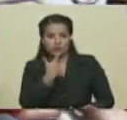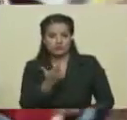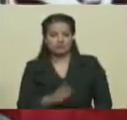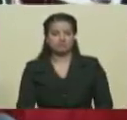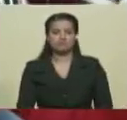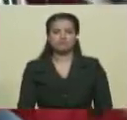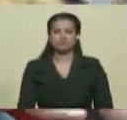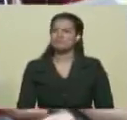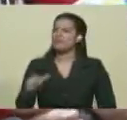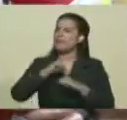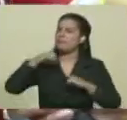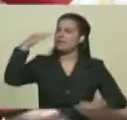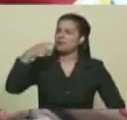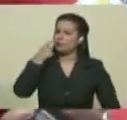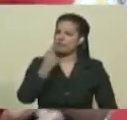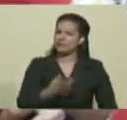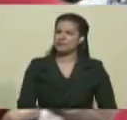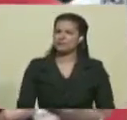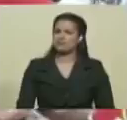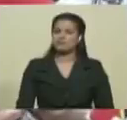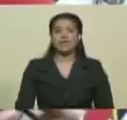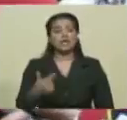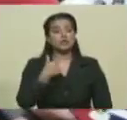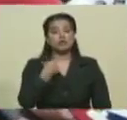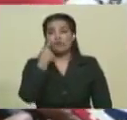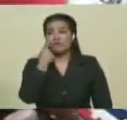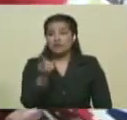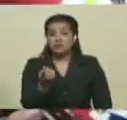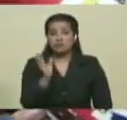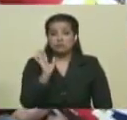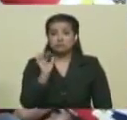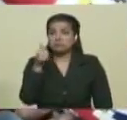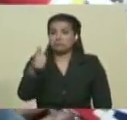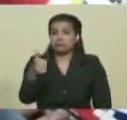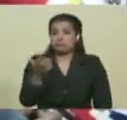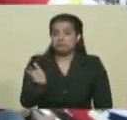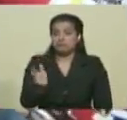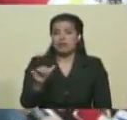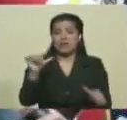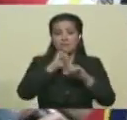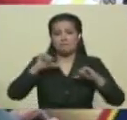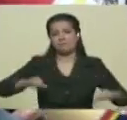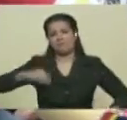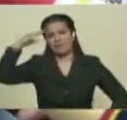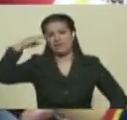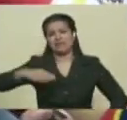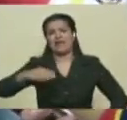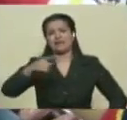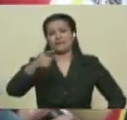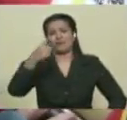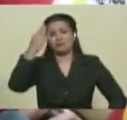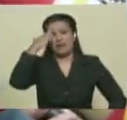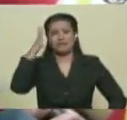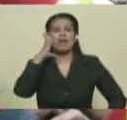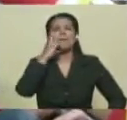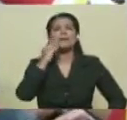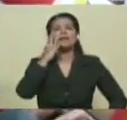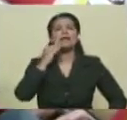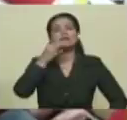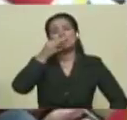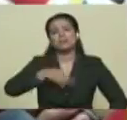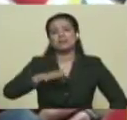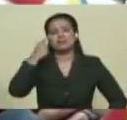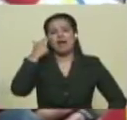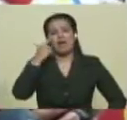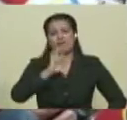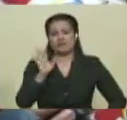Del plan República. Mira, lo que yo he visto bien, la Fuerza Armada Nacional Bolivariana, tú sabes que tiene una amplia experiencia en